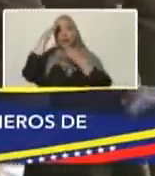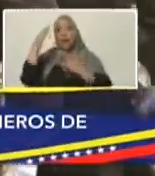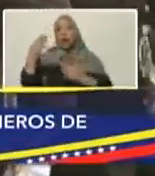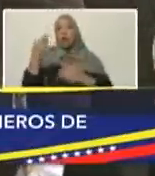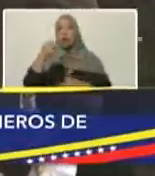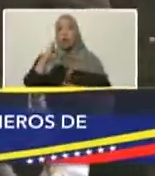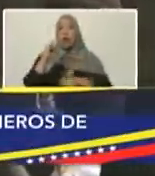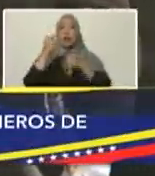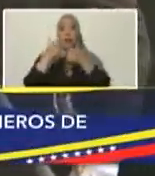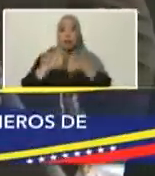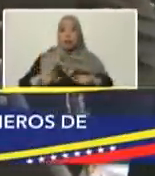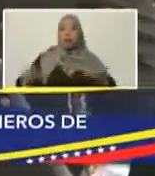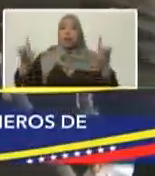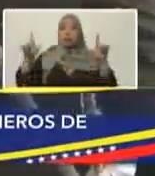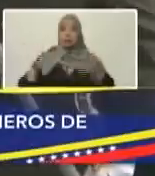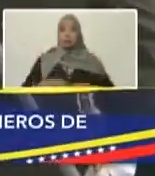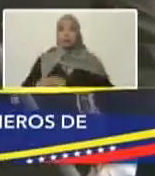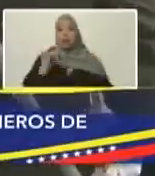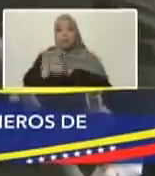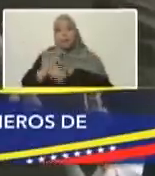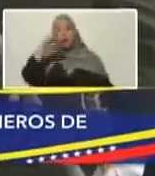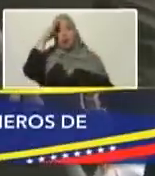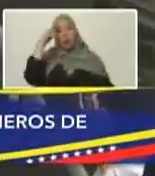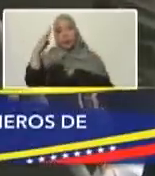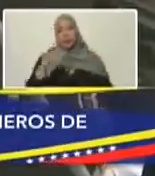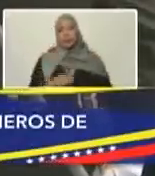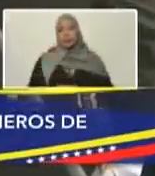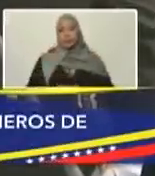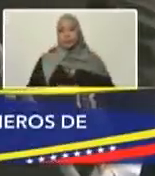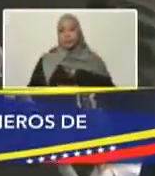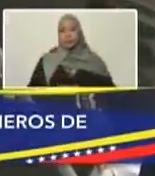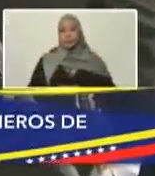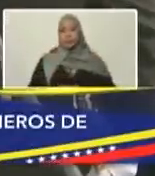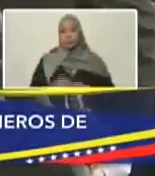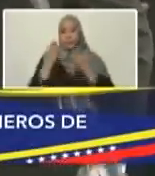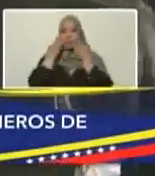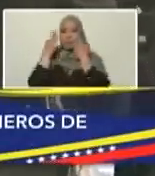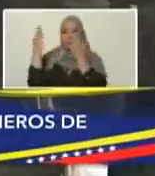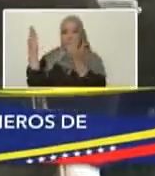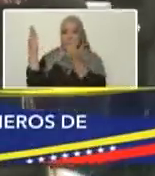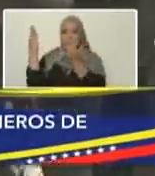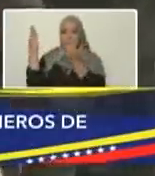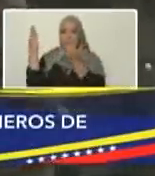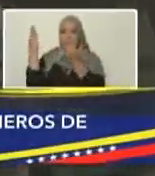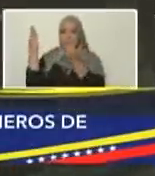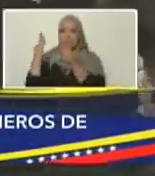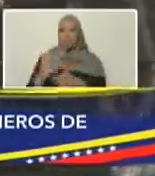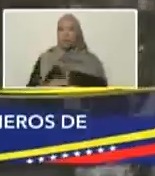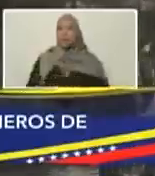libertador. ¡Saludo! ¡De frente! ¡Mar!